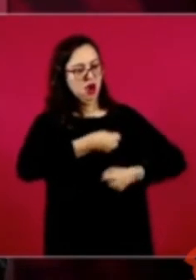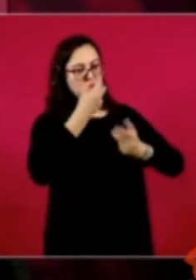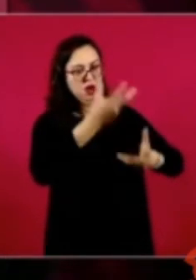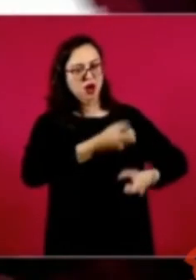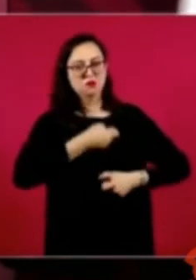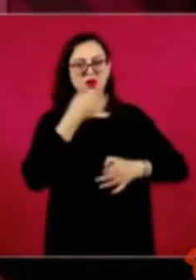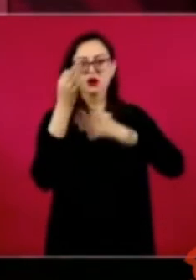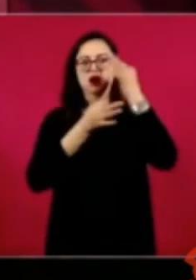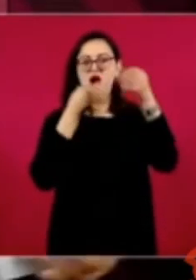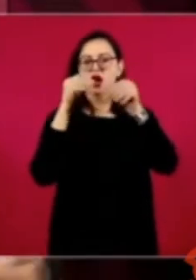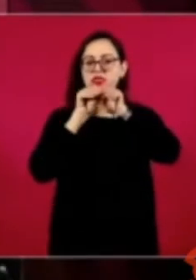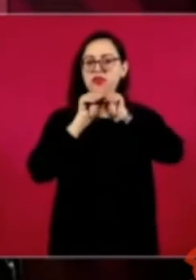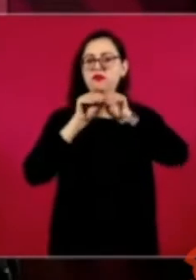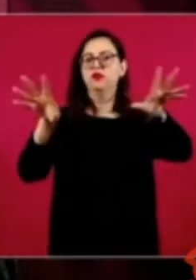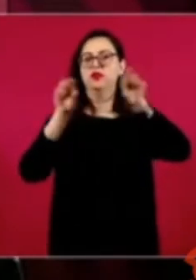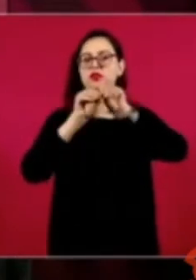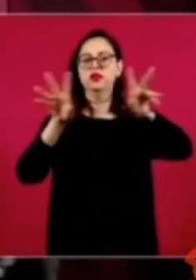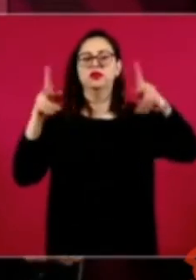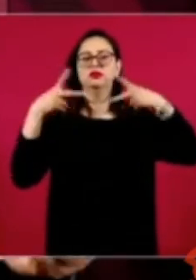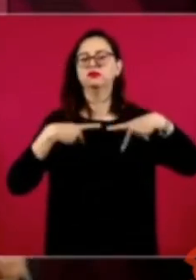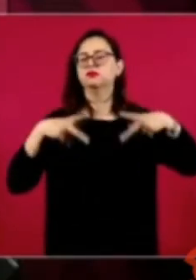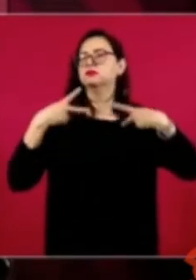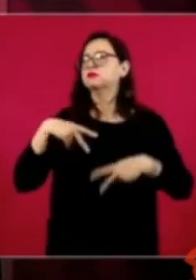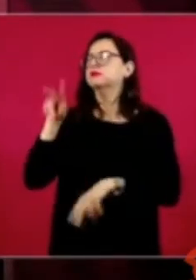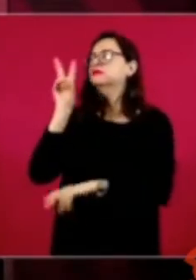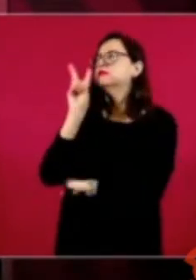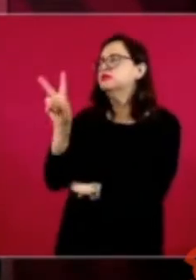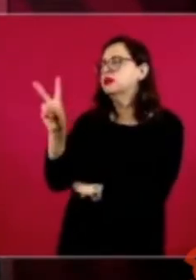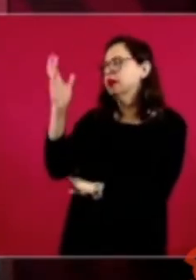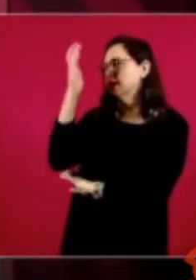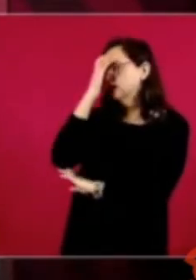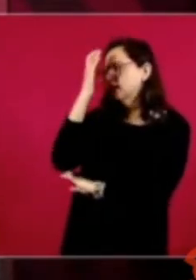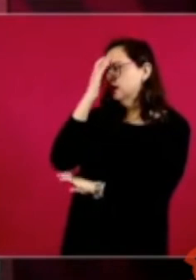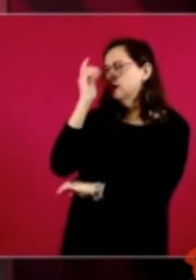y se sepa quiénes son y qué han hecho,